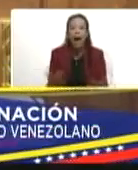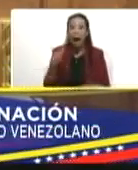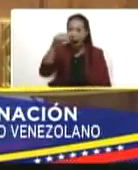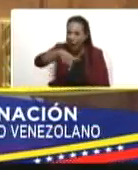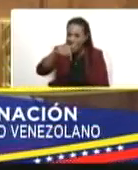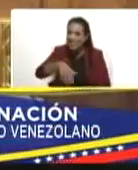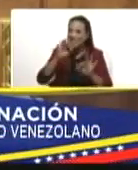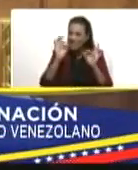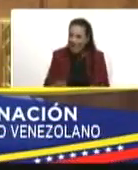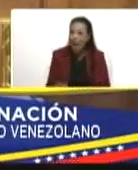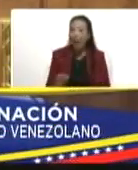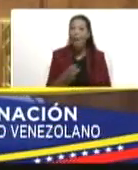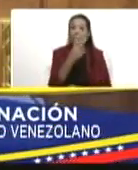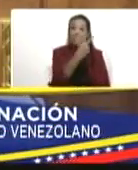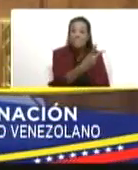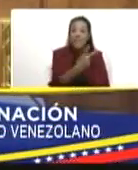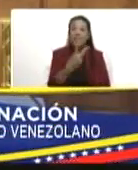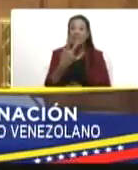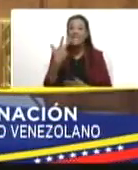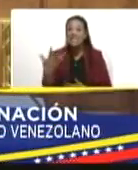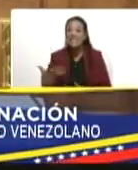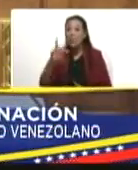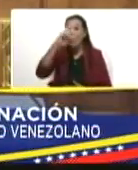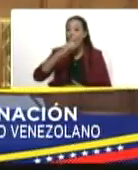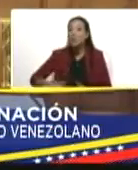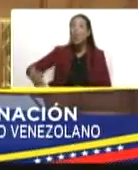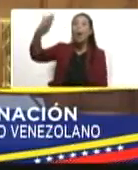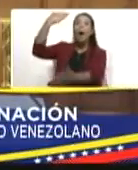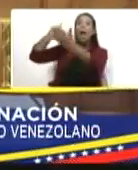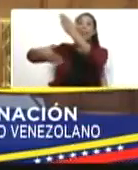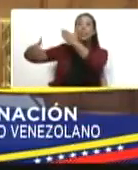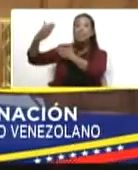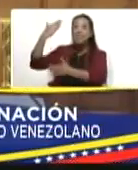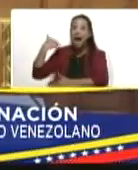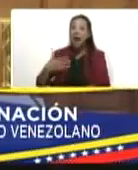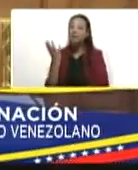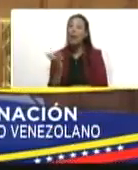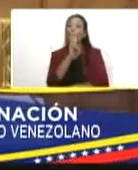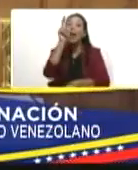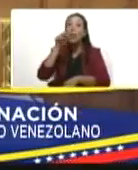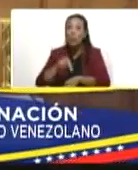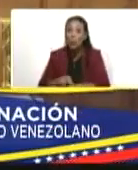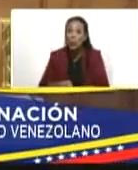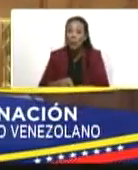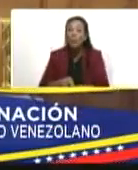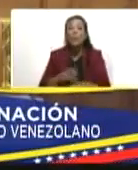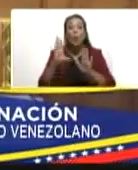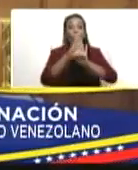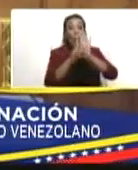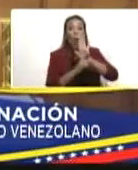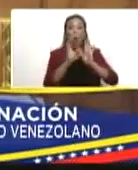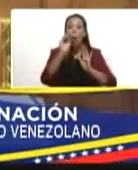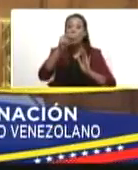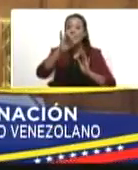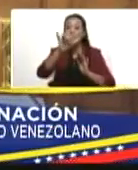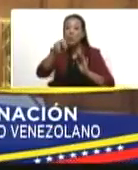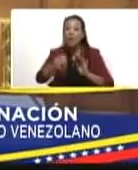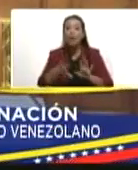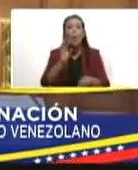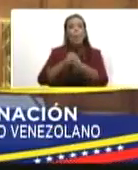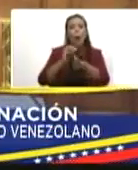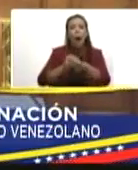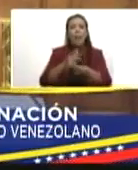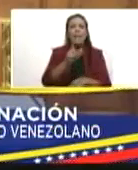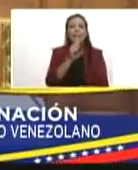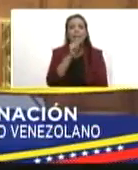aquí 25 años en la asamblea nacional Constituyente convocada